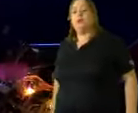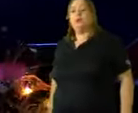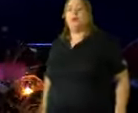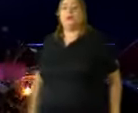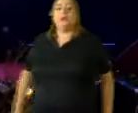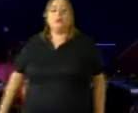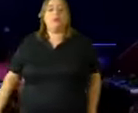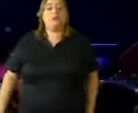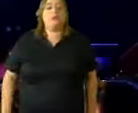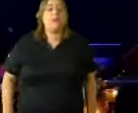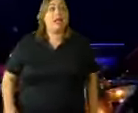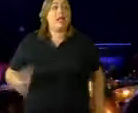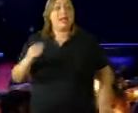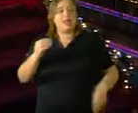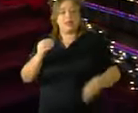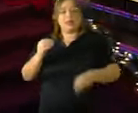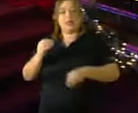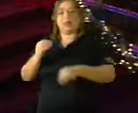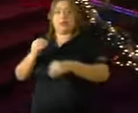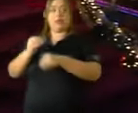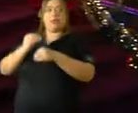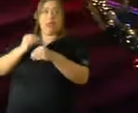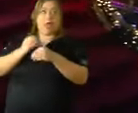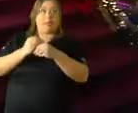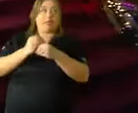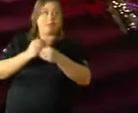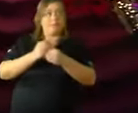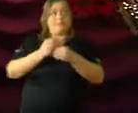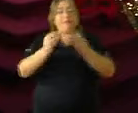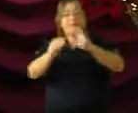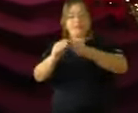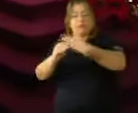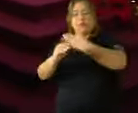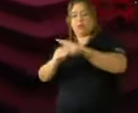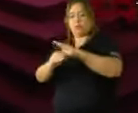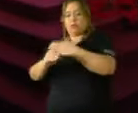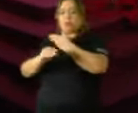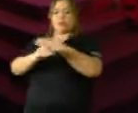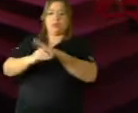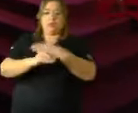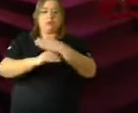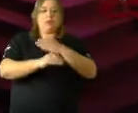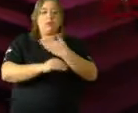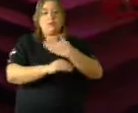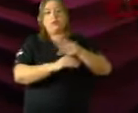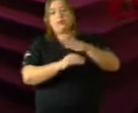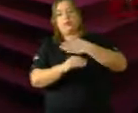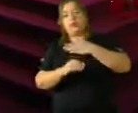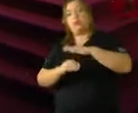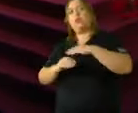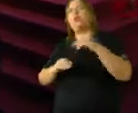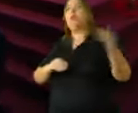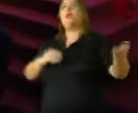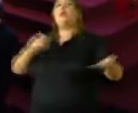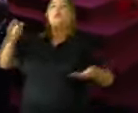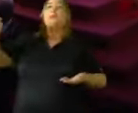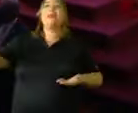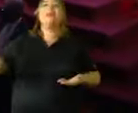salvar. Añade otro beso al coro, pues daremos bienvenida con